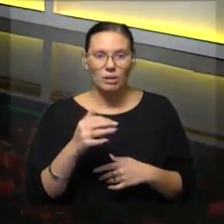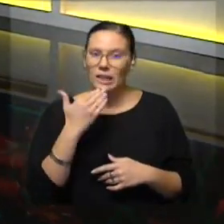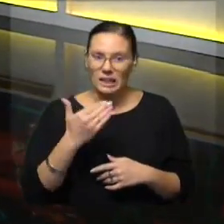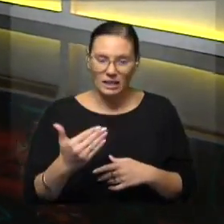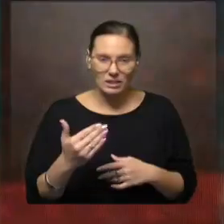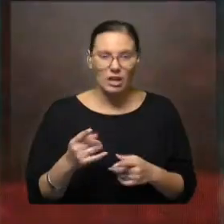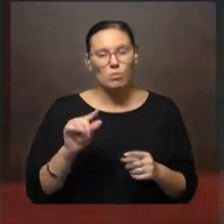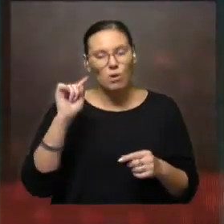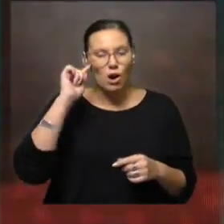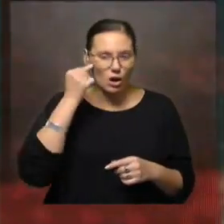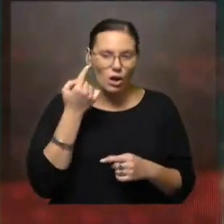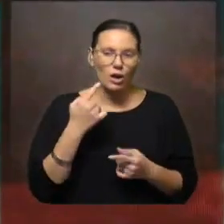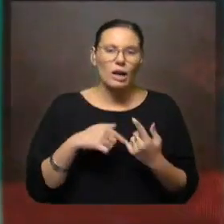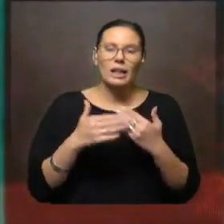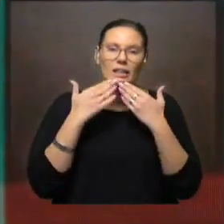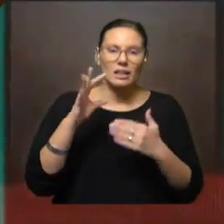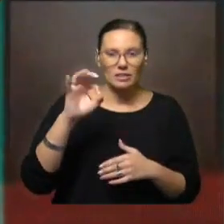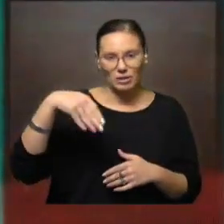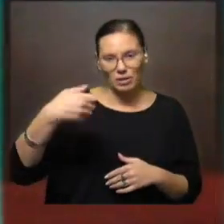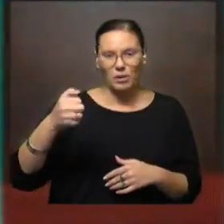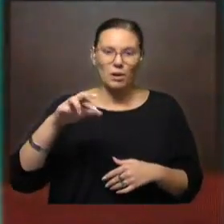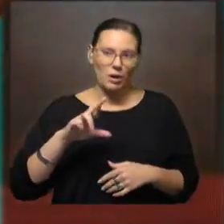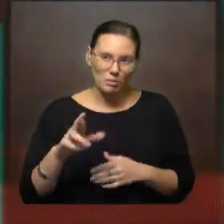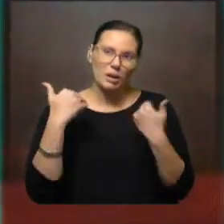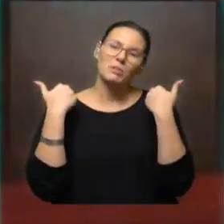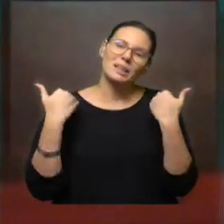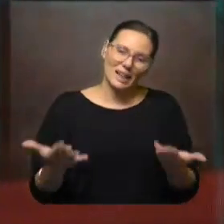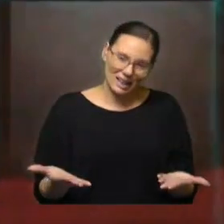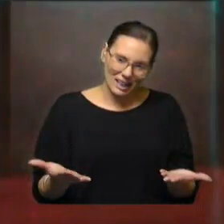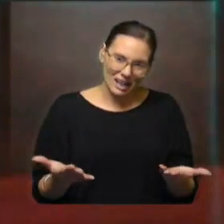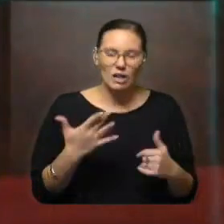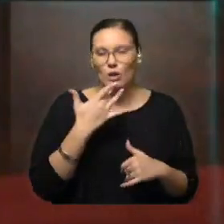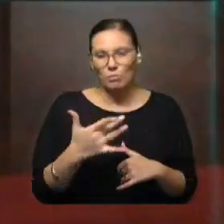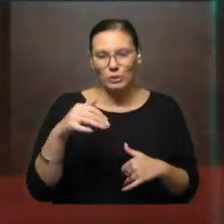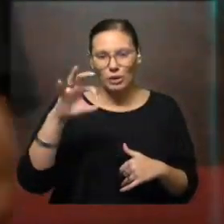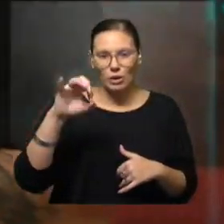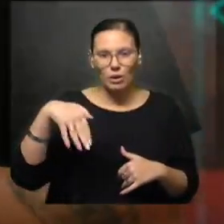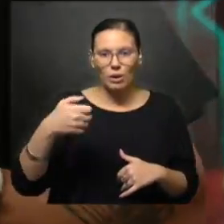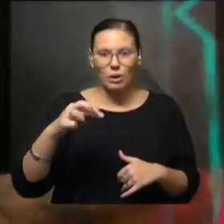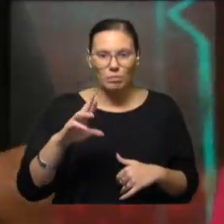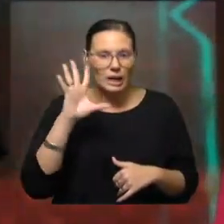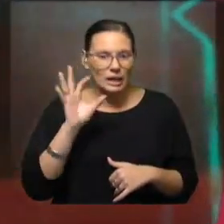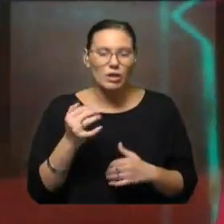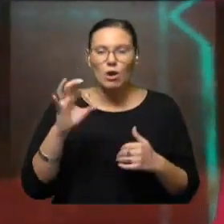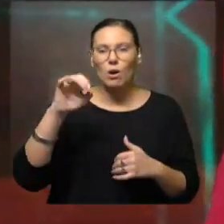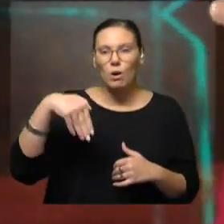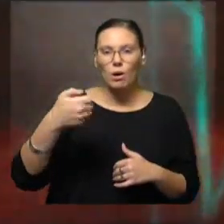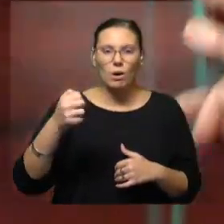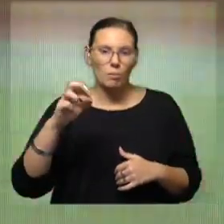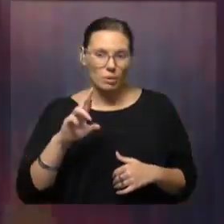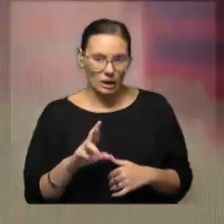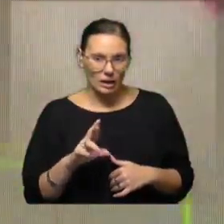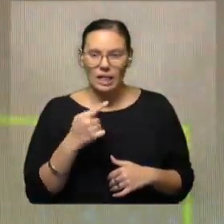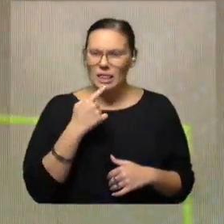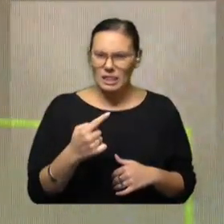estamos viendo un poco locos. Y gracias a Omar por este regalo. Divino, Omar. Y creo que Omar de alguna manera estaba, se